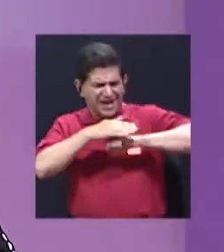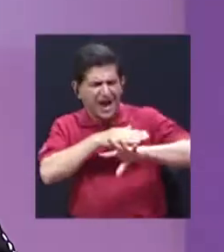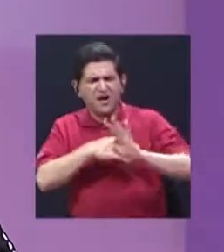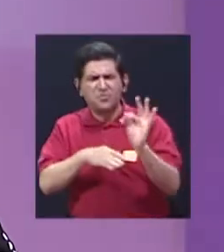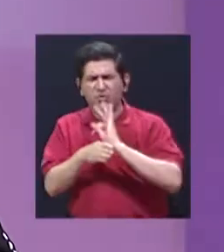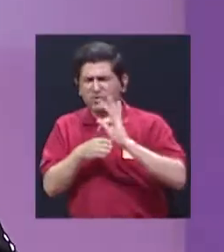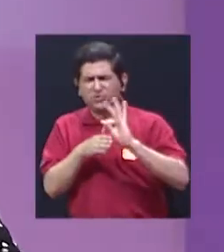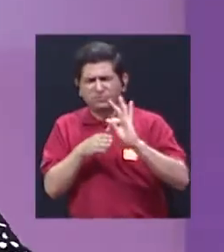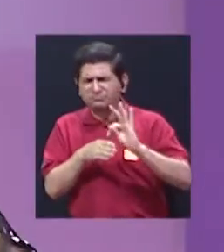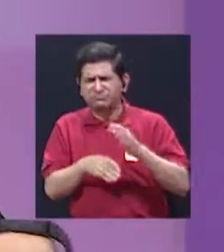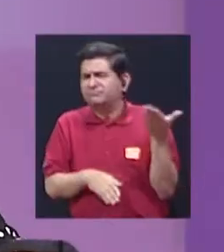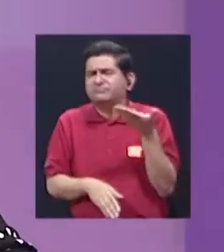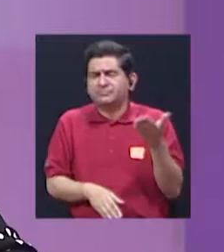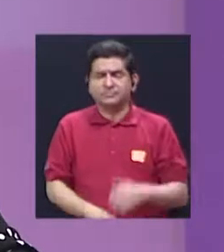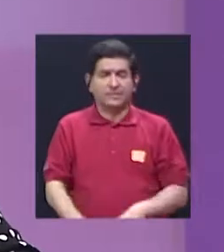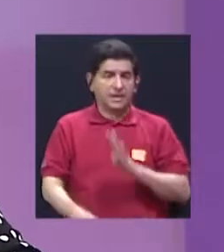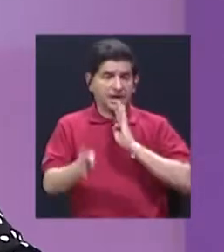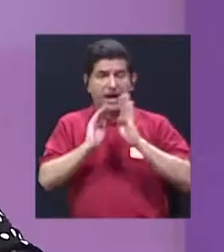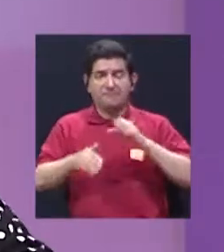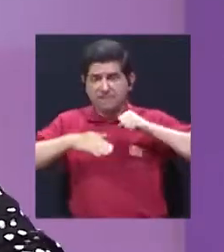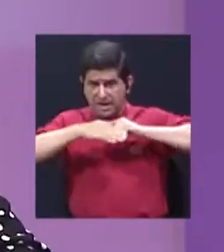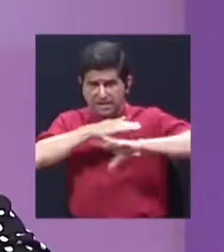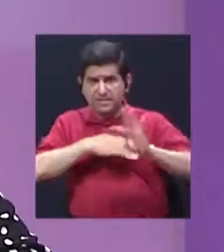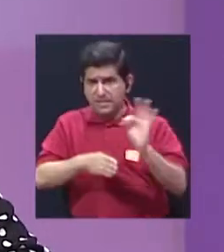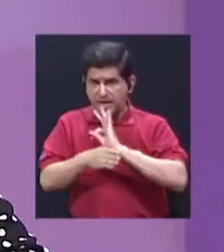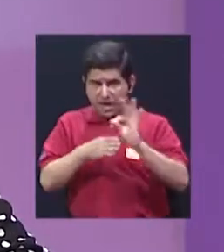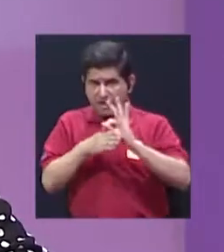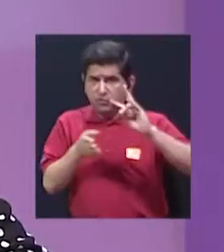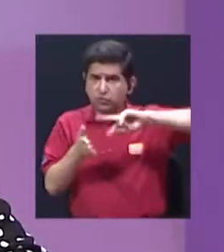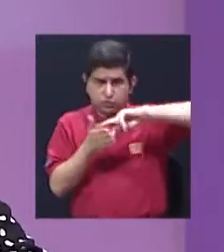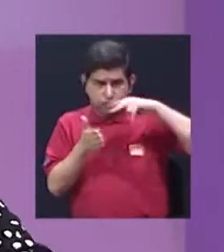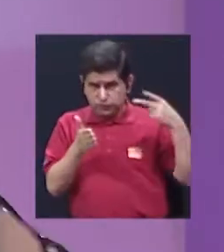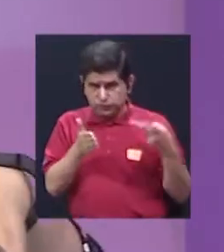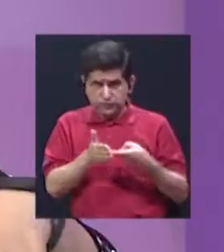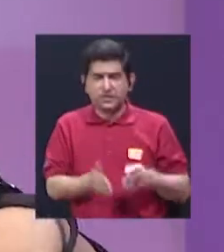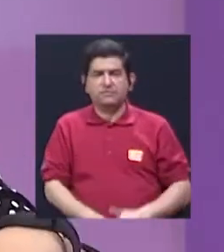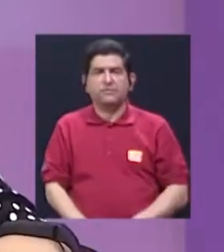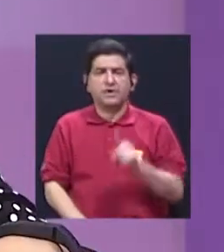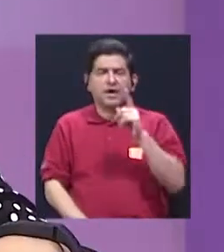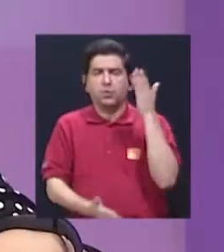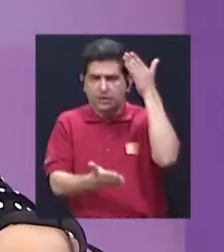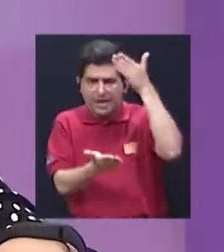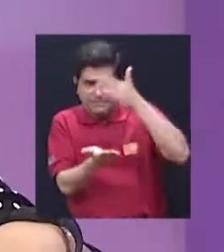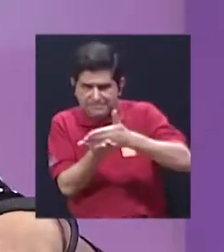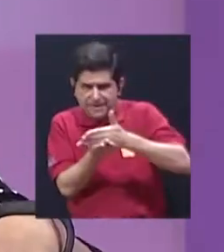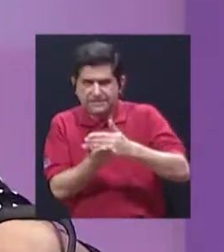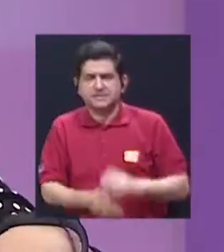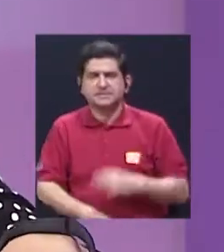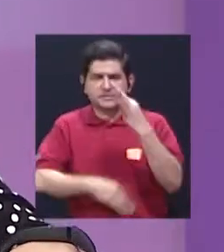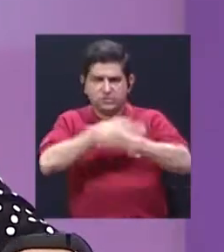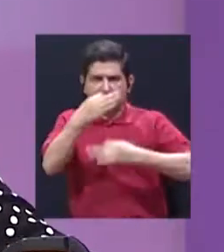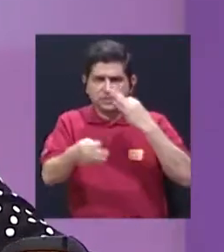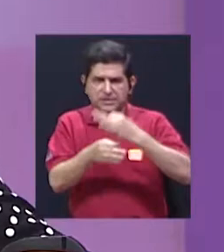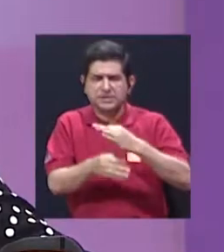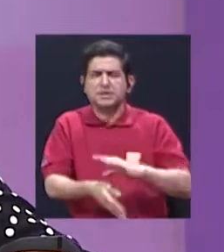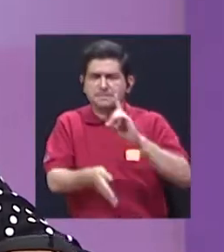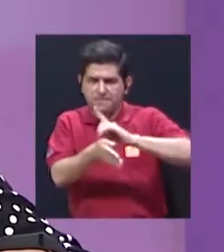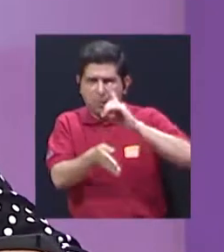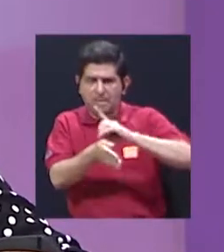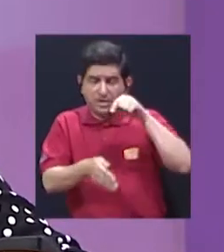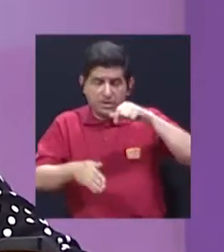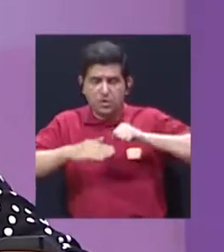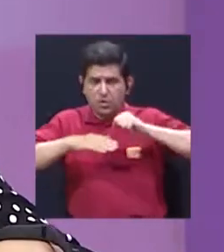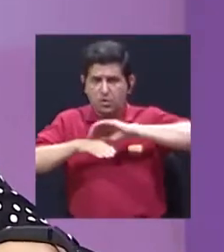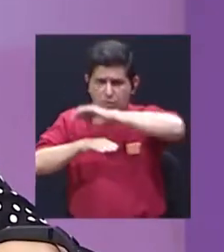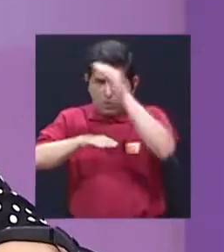terapéutico? Bueno, cuando hablamos de aborto terapéutico, hablamos de una interrupción terapéutica del embarazo